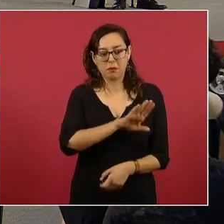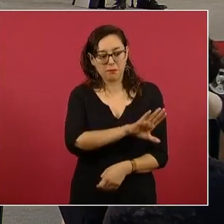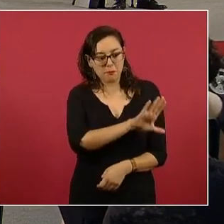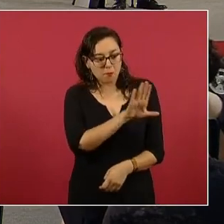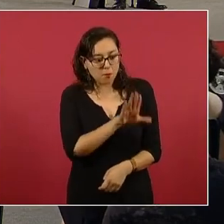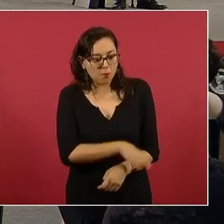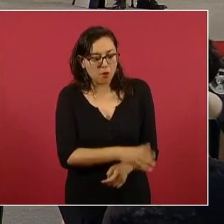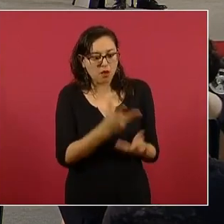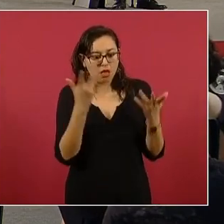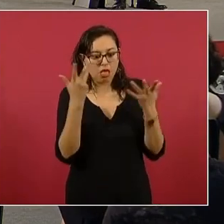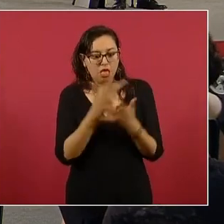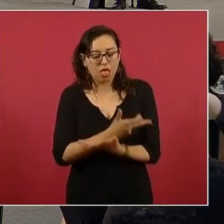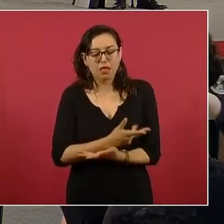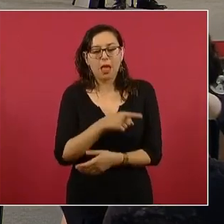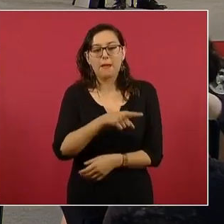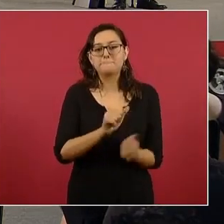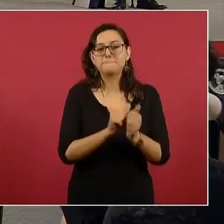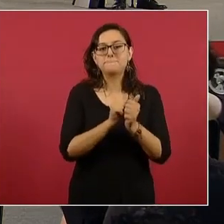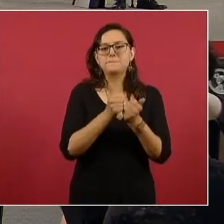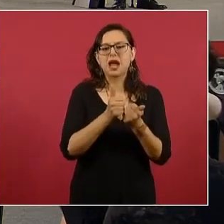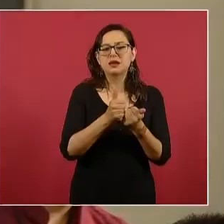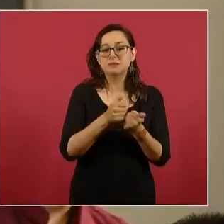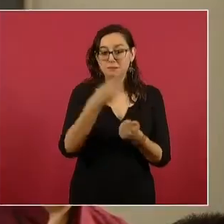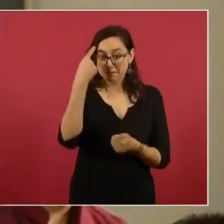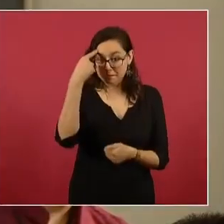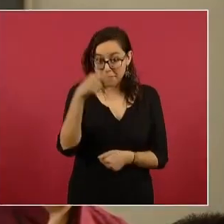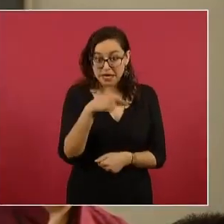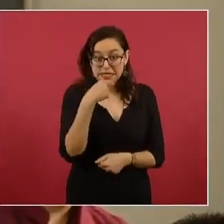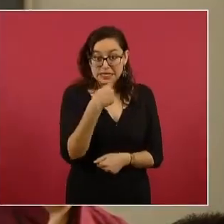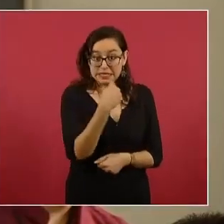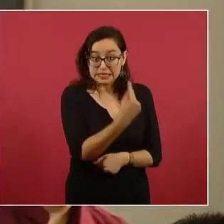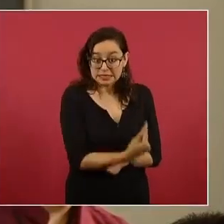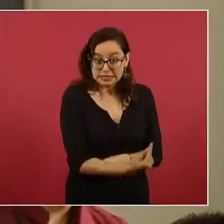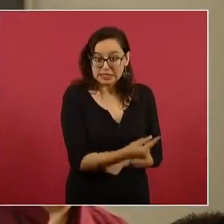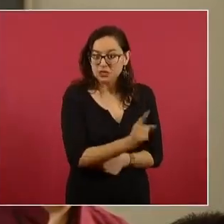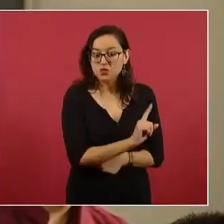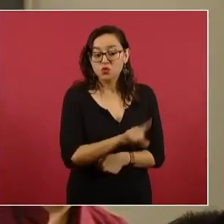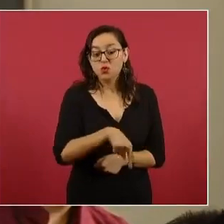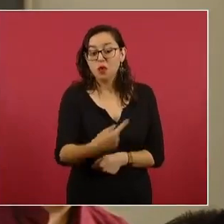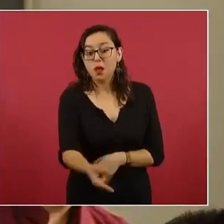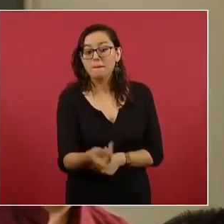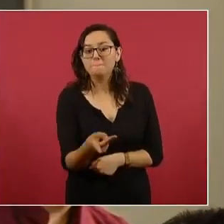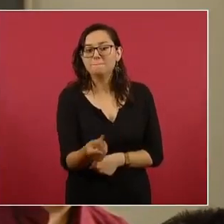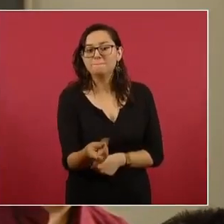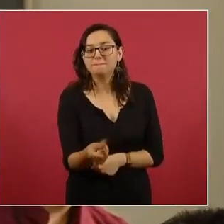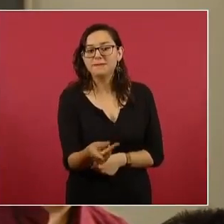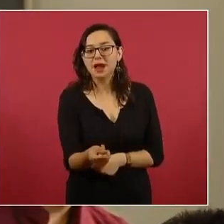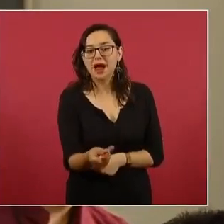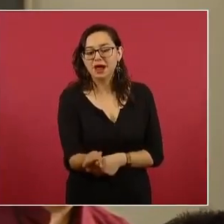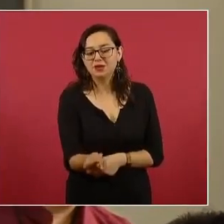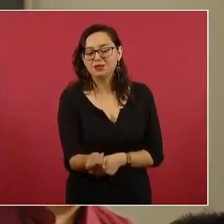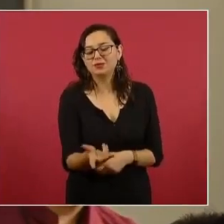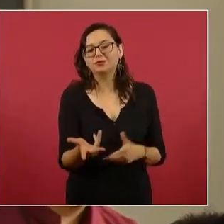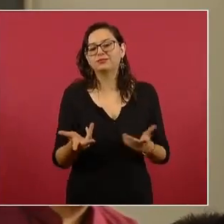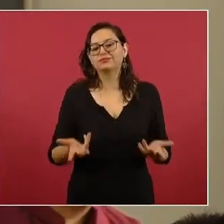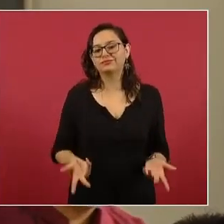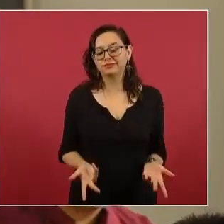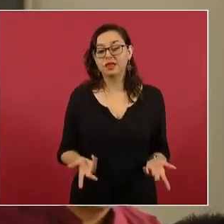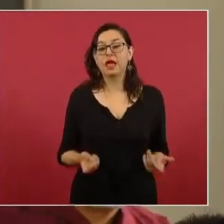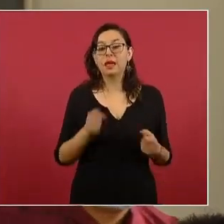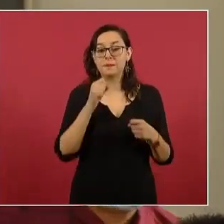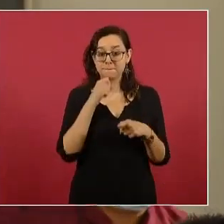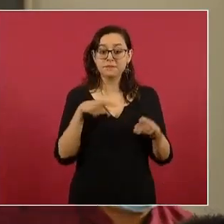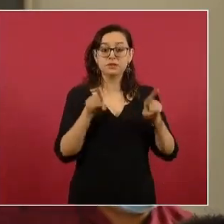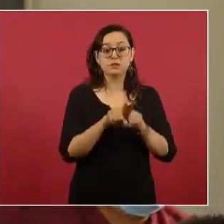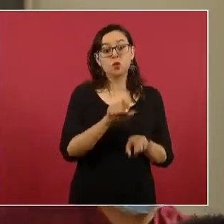la tragedia en el municipio de Tototlán, Jalisco. Valeria, de 2 años de edad, murió porque salió a jugar, levantó una galleta